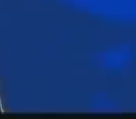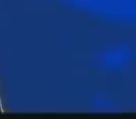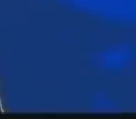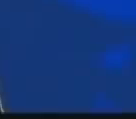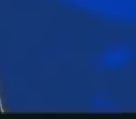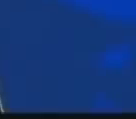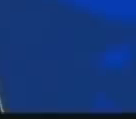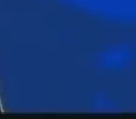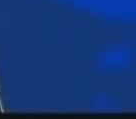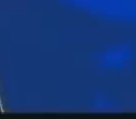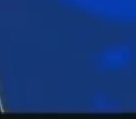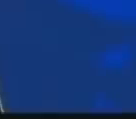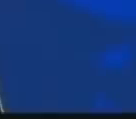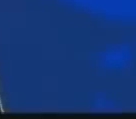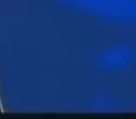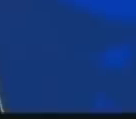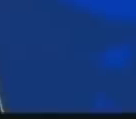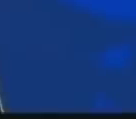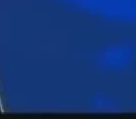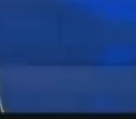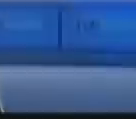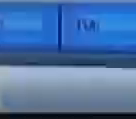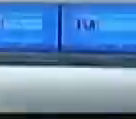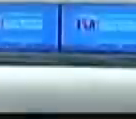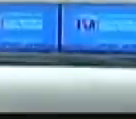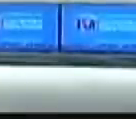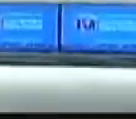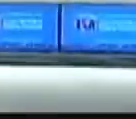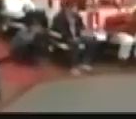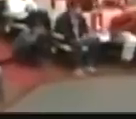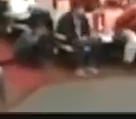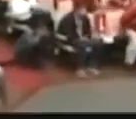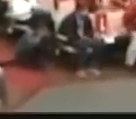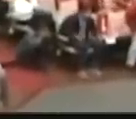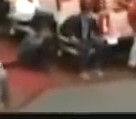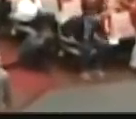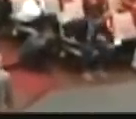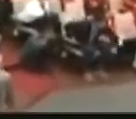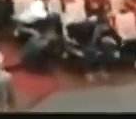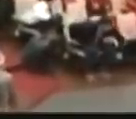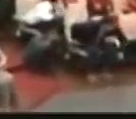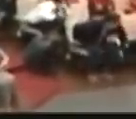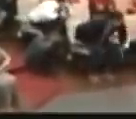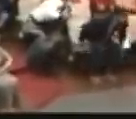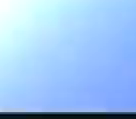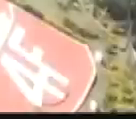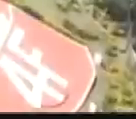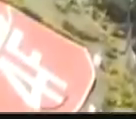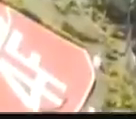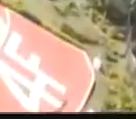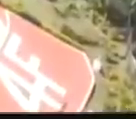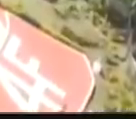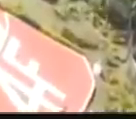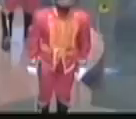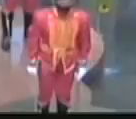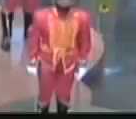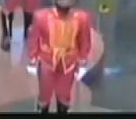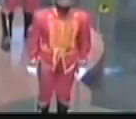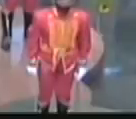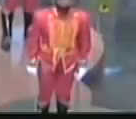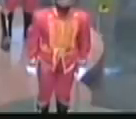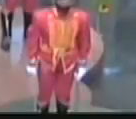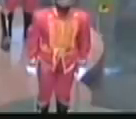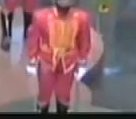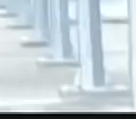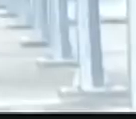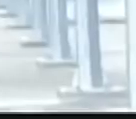Un Congreso que debe servir para salir más unidos y más fortalecidos. ¡Que viva la patria! La salva de